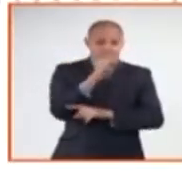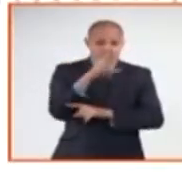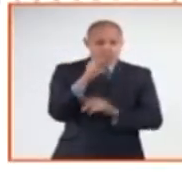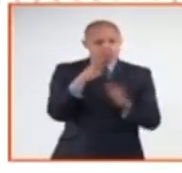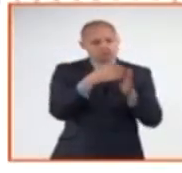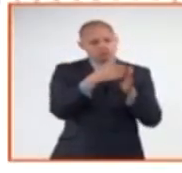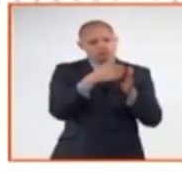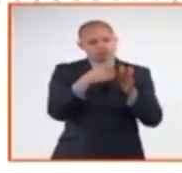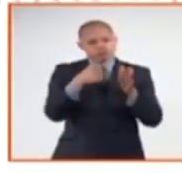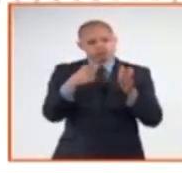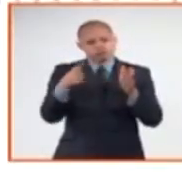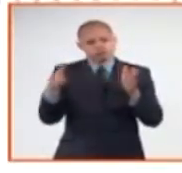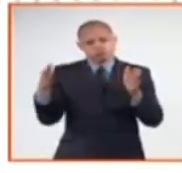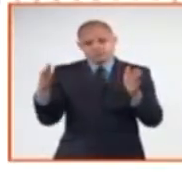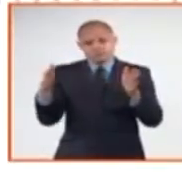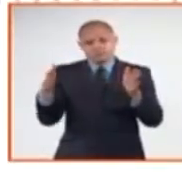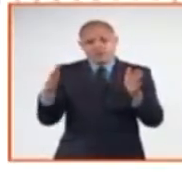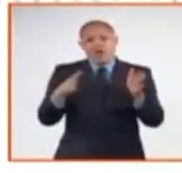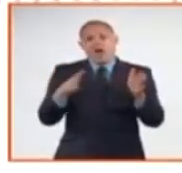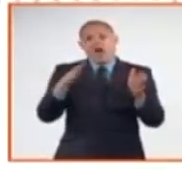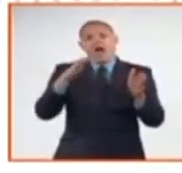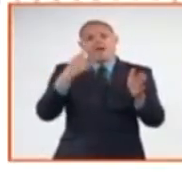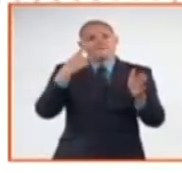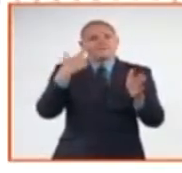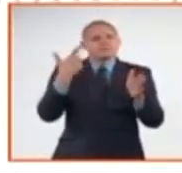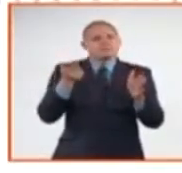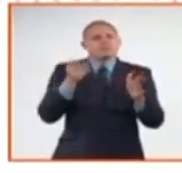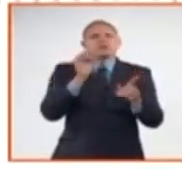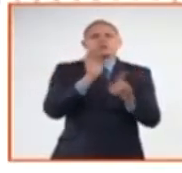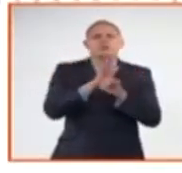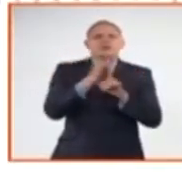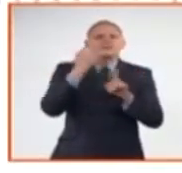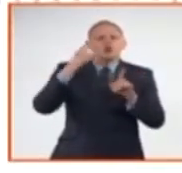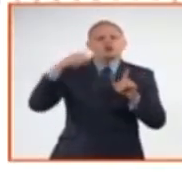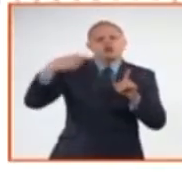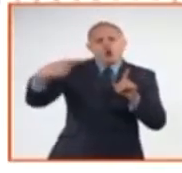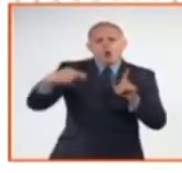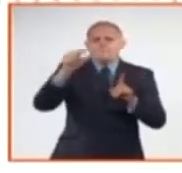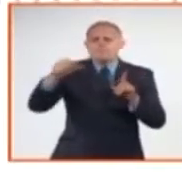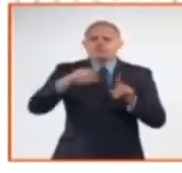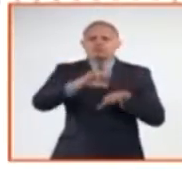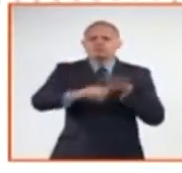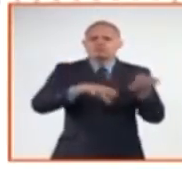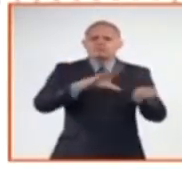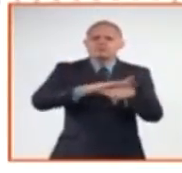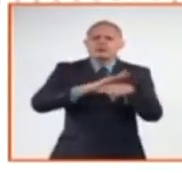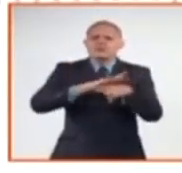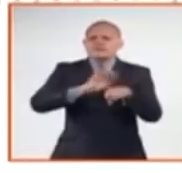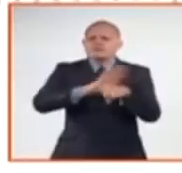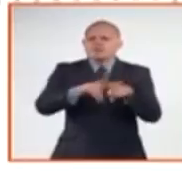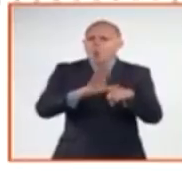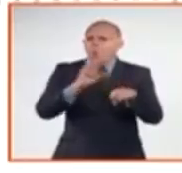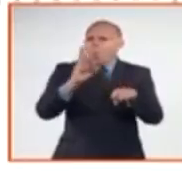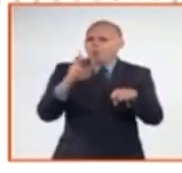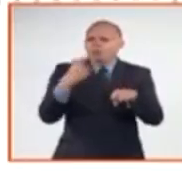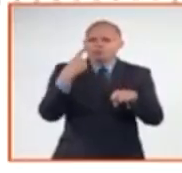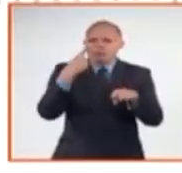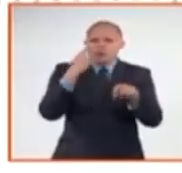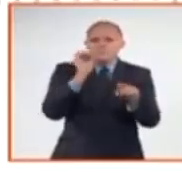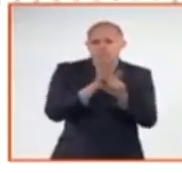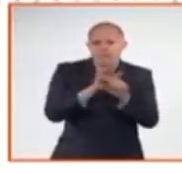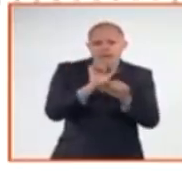y los casos diarios este gráfico tratamos de representar los casos diarios de personas